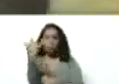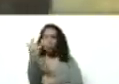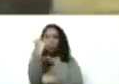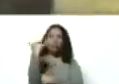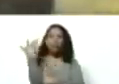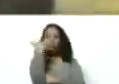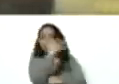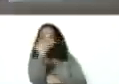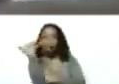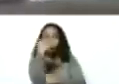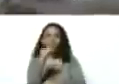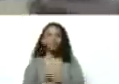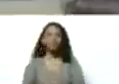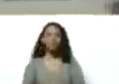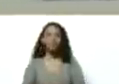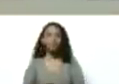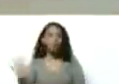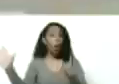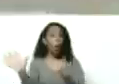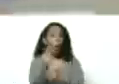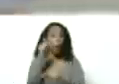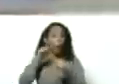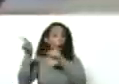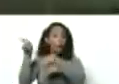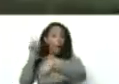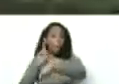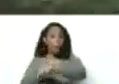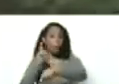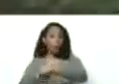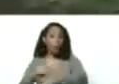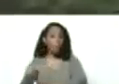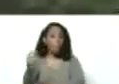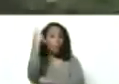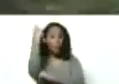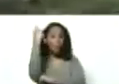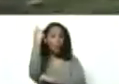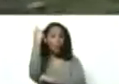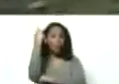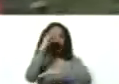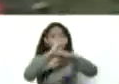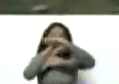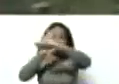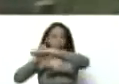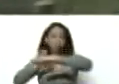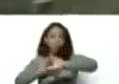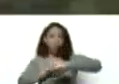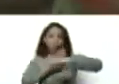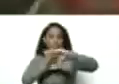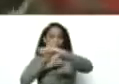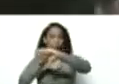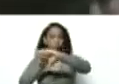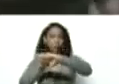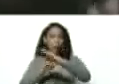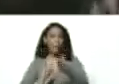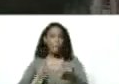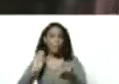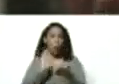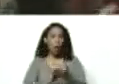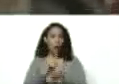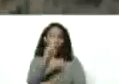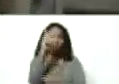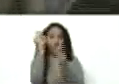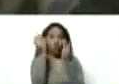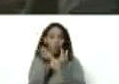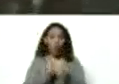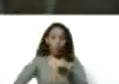bueno, lograron para aquel momento, que era la primera vez que se convocaba, colocar un número